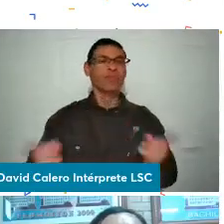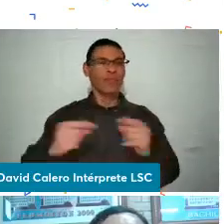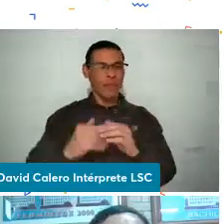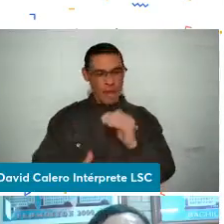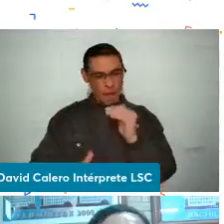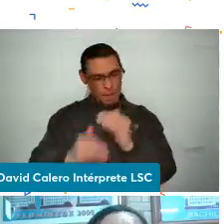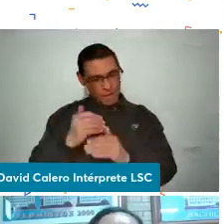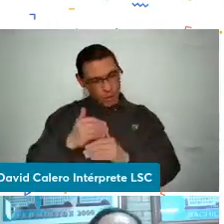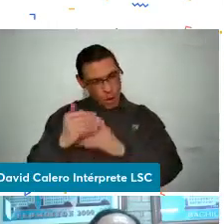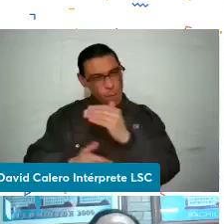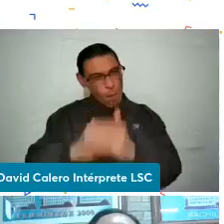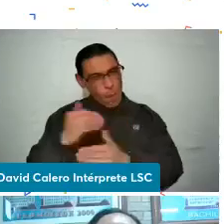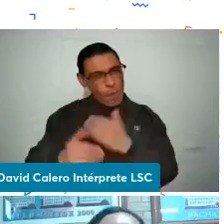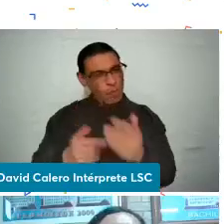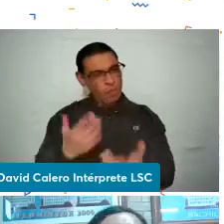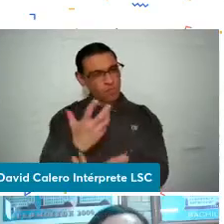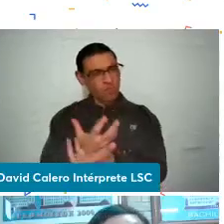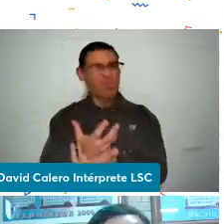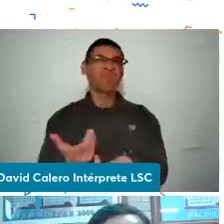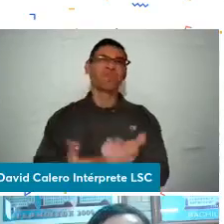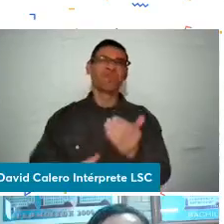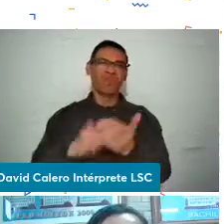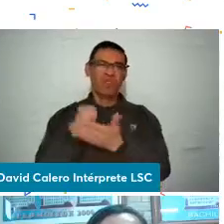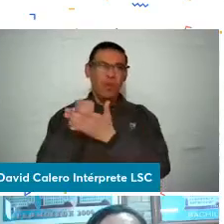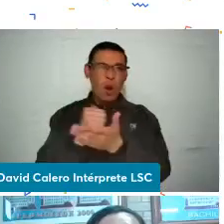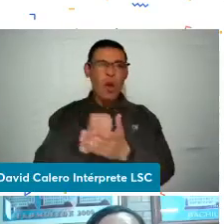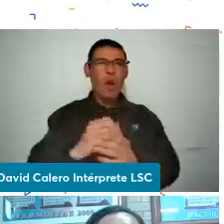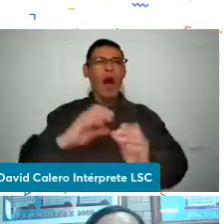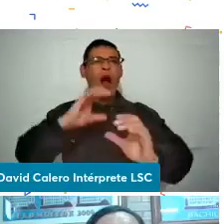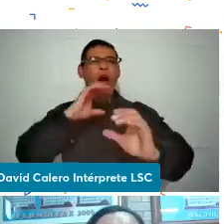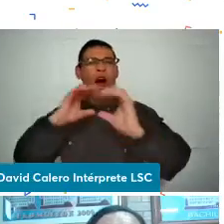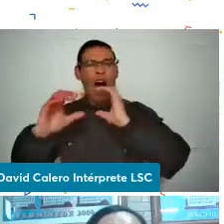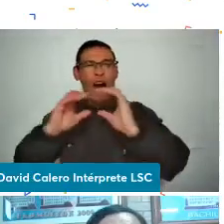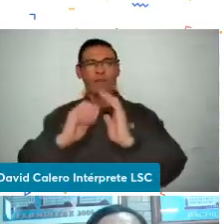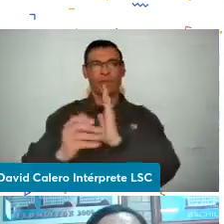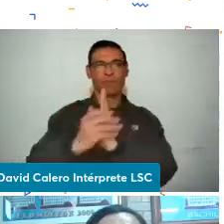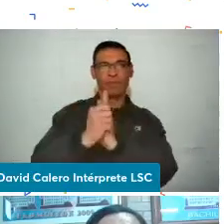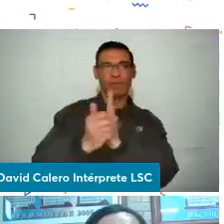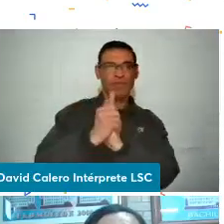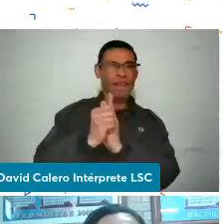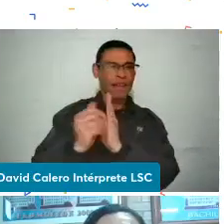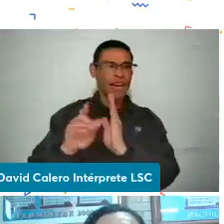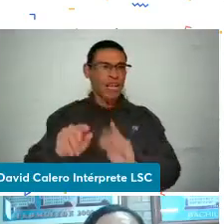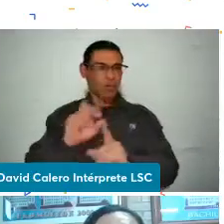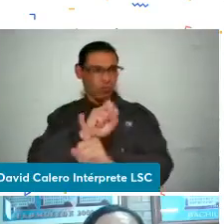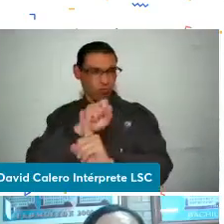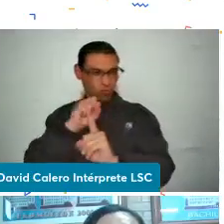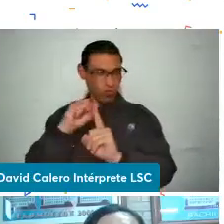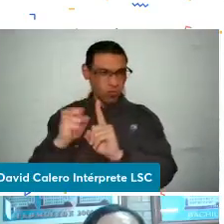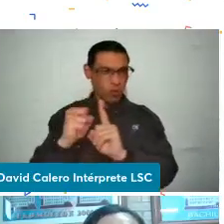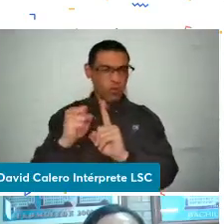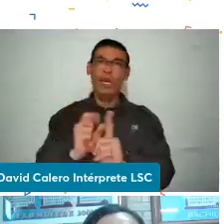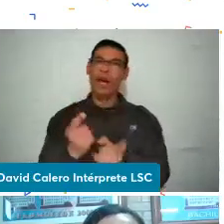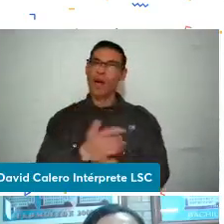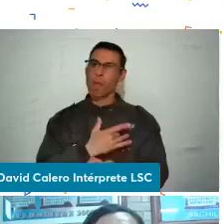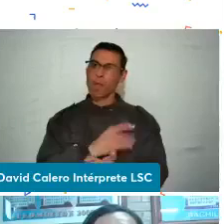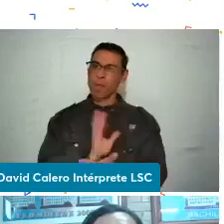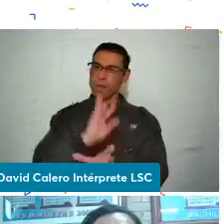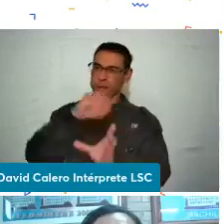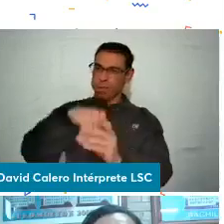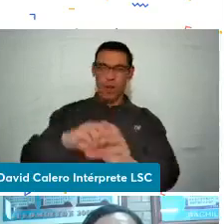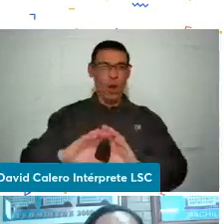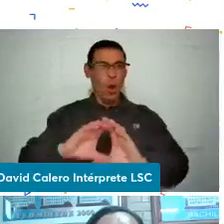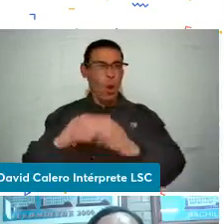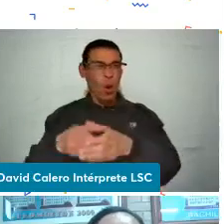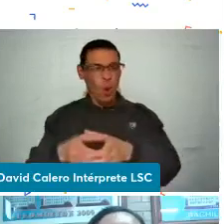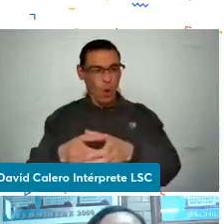de comunicación, las habilidades sociales, el sentirse parte de un grupo. Y la evaluación la hacemos a